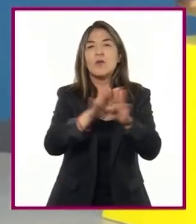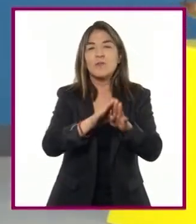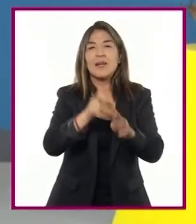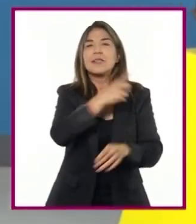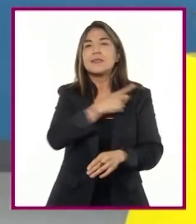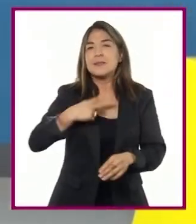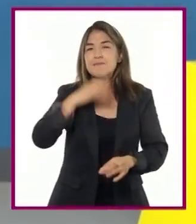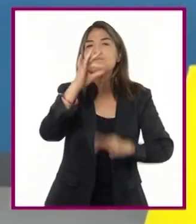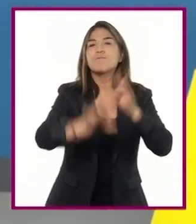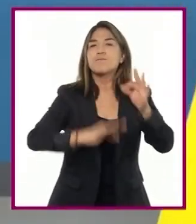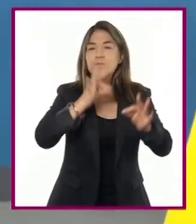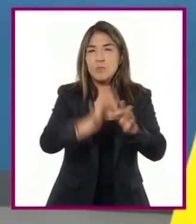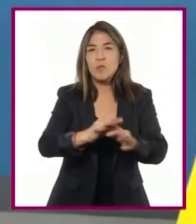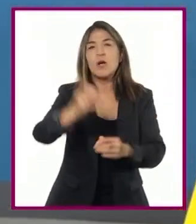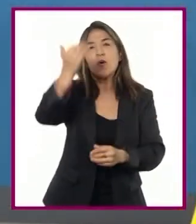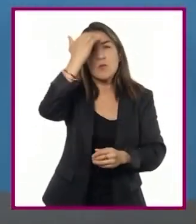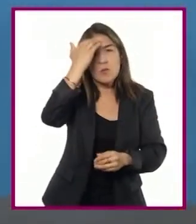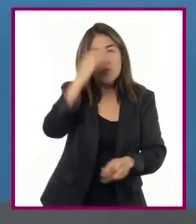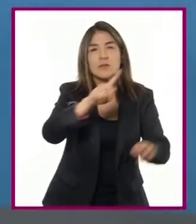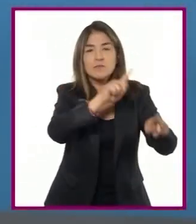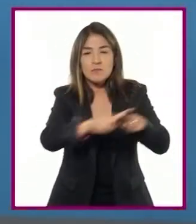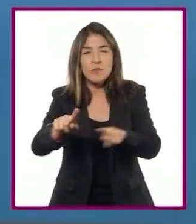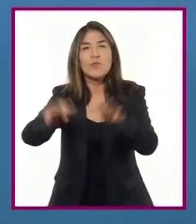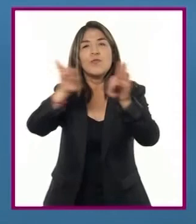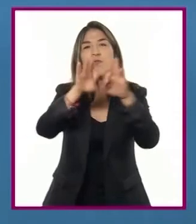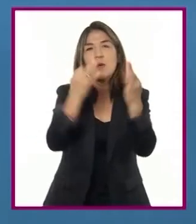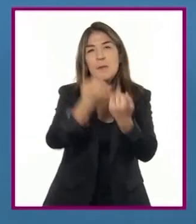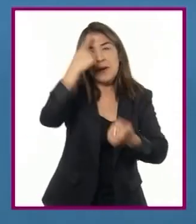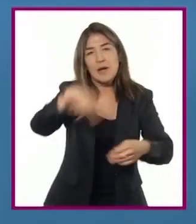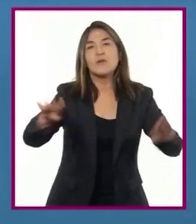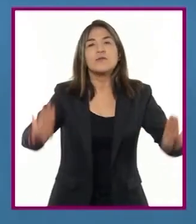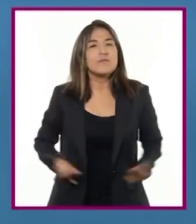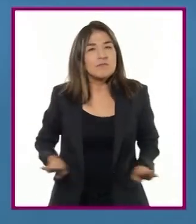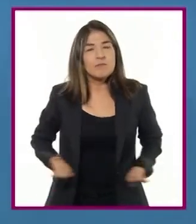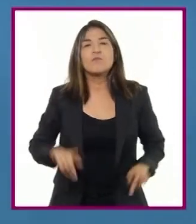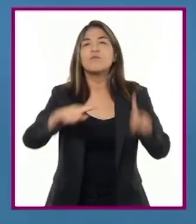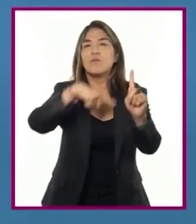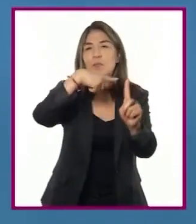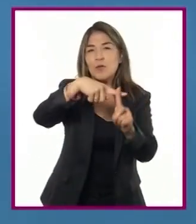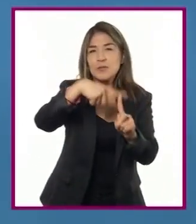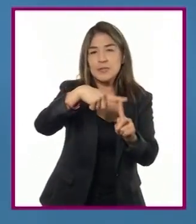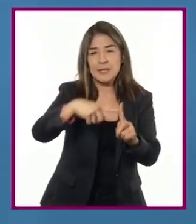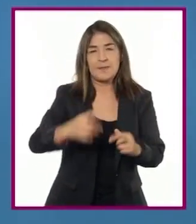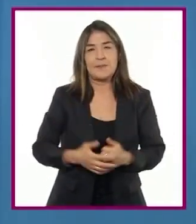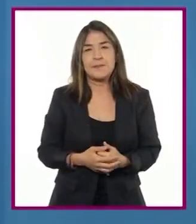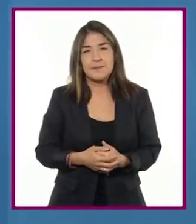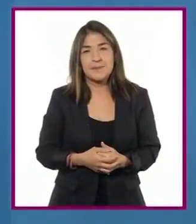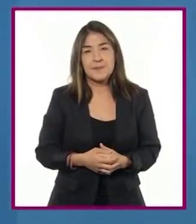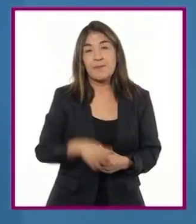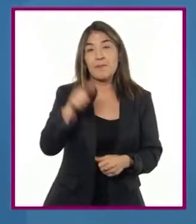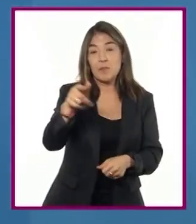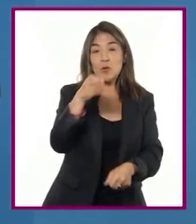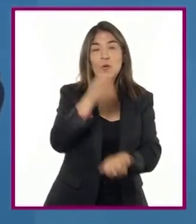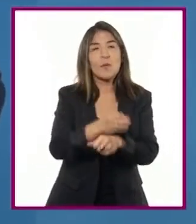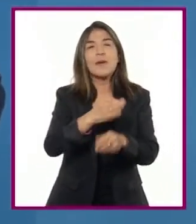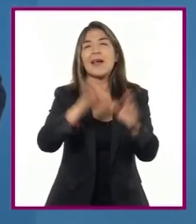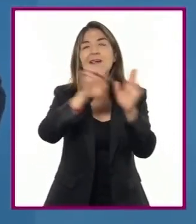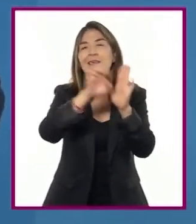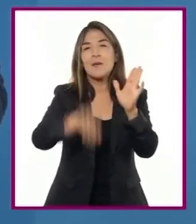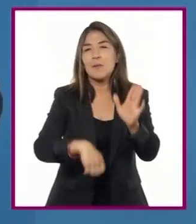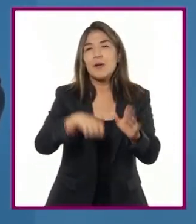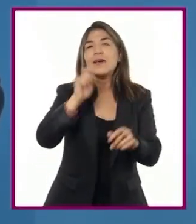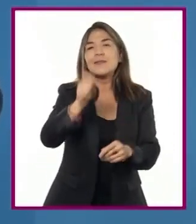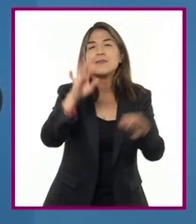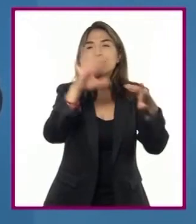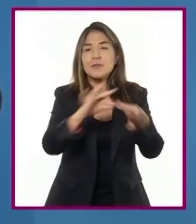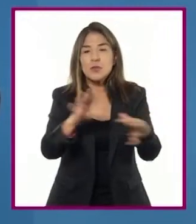de conocimientos, habilidades y actitudes positivas. ¿Les parece bien si, para tener un ejemplo más claro